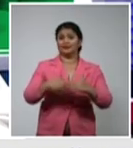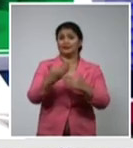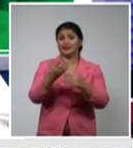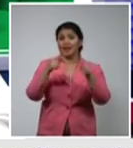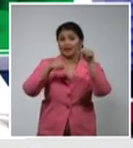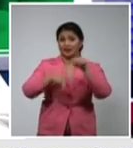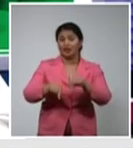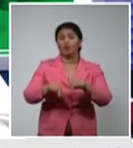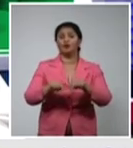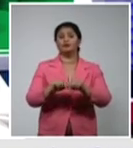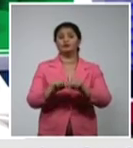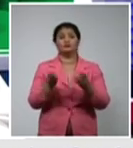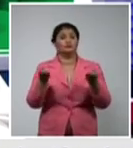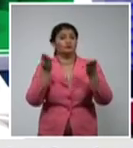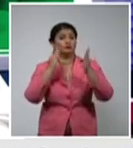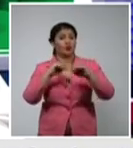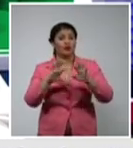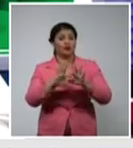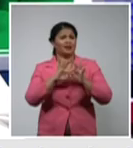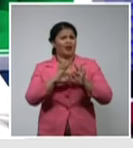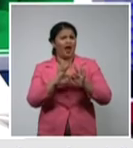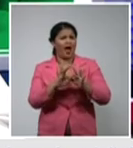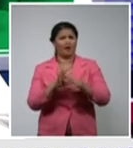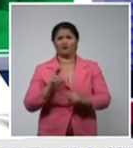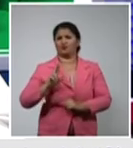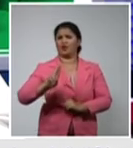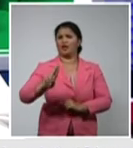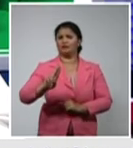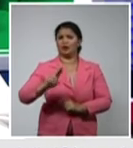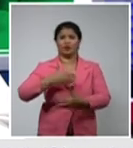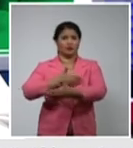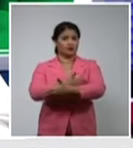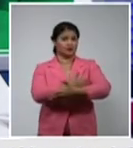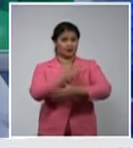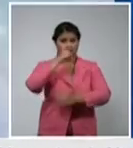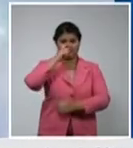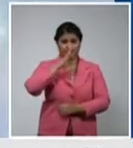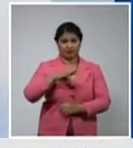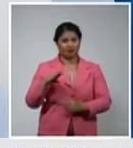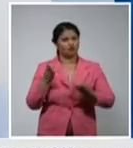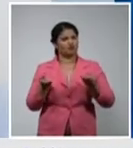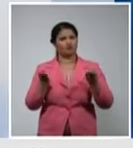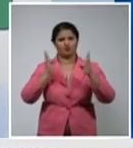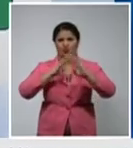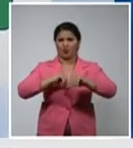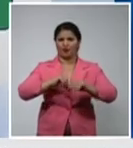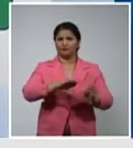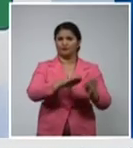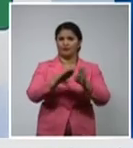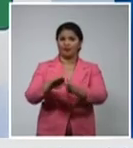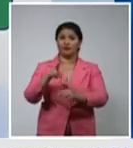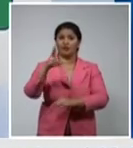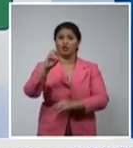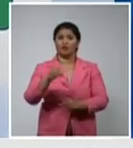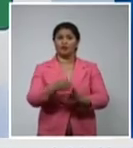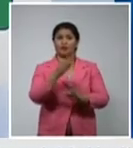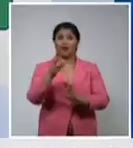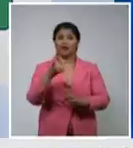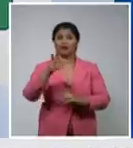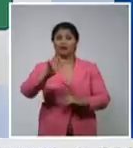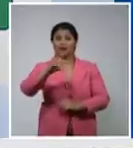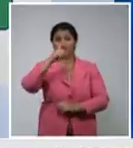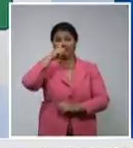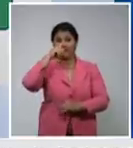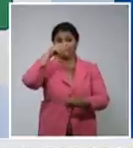graves ni críticos. En el grupo de 20 a 39 años, 200 personas se confirmaron